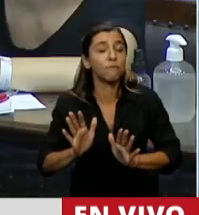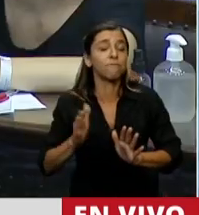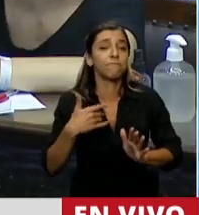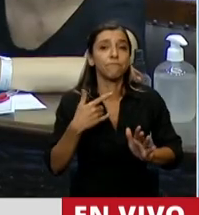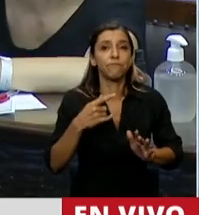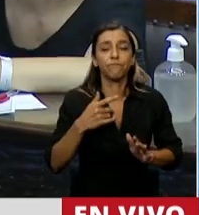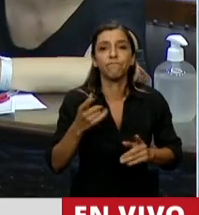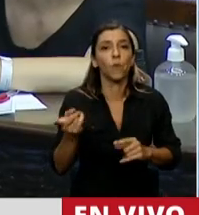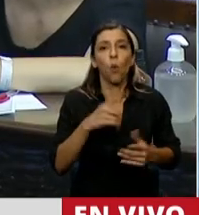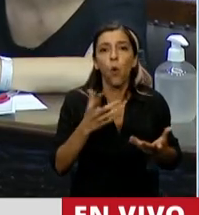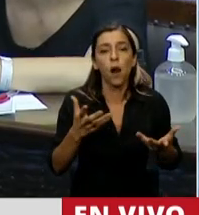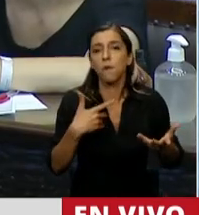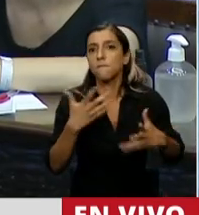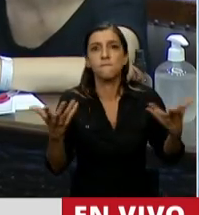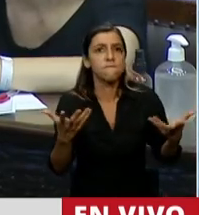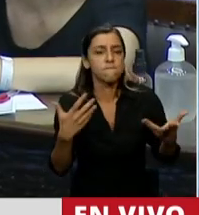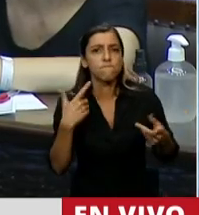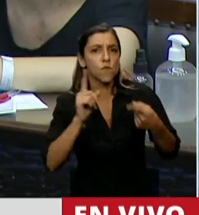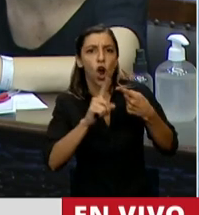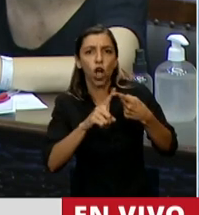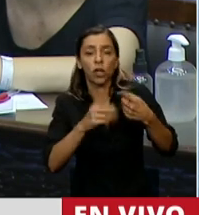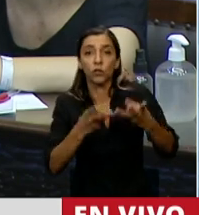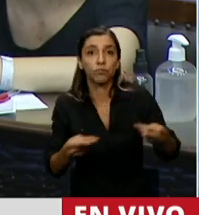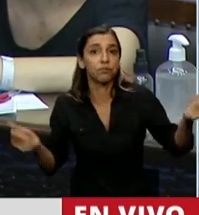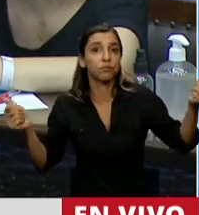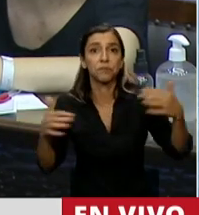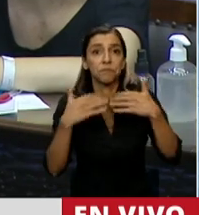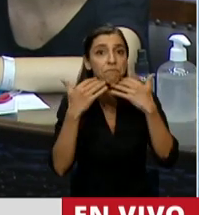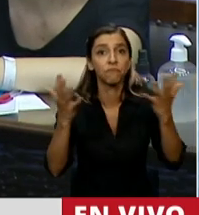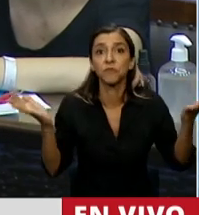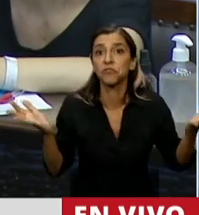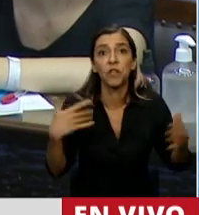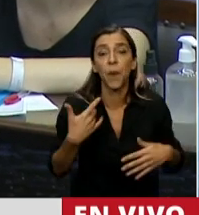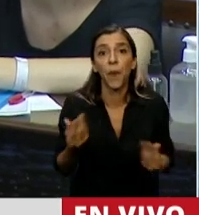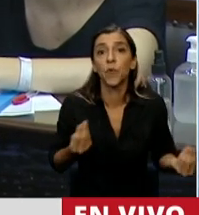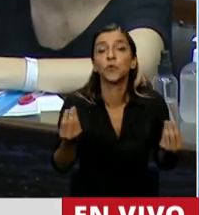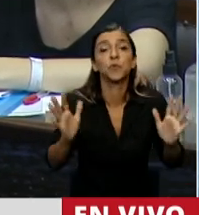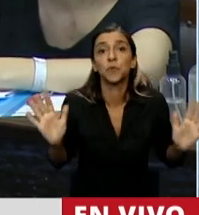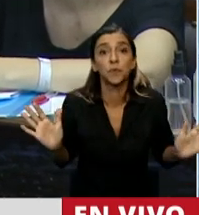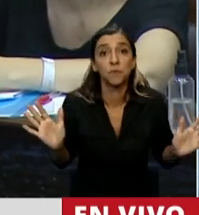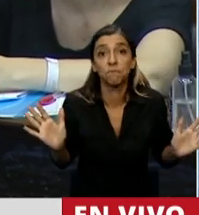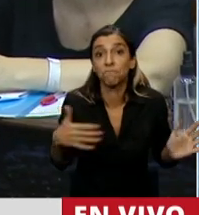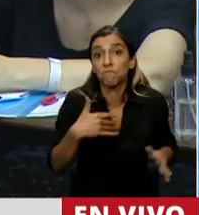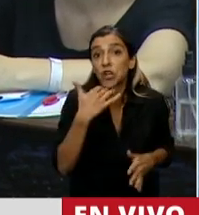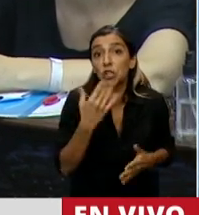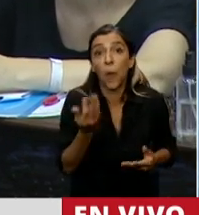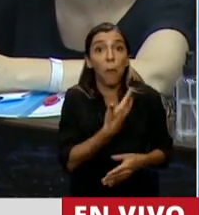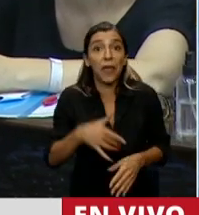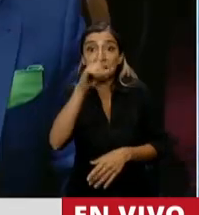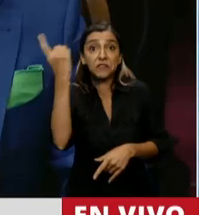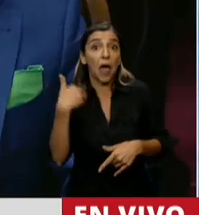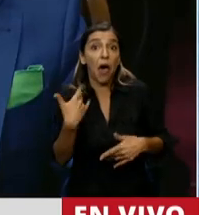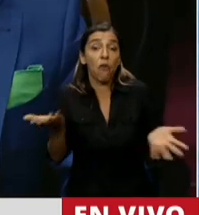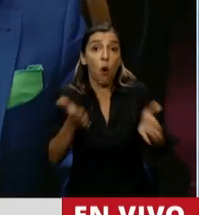contacto, no la pueden localizar y se la deja a la buena suerte y a la incertidumbre de no tener un Estado que la cuide y